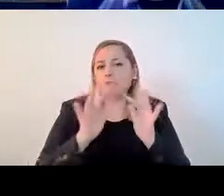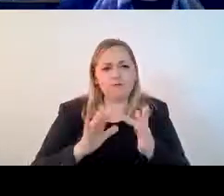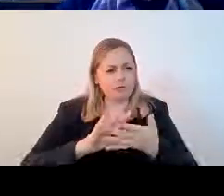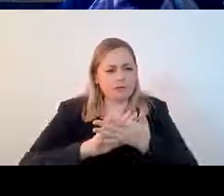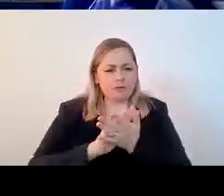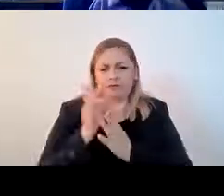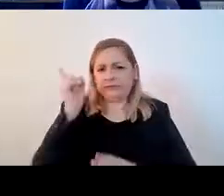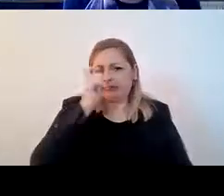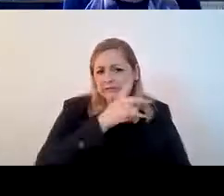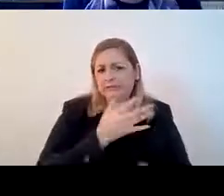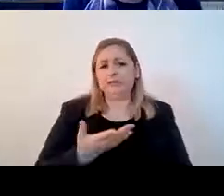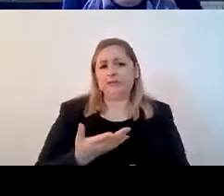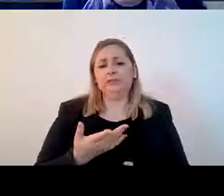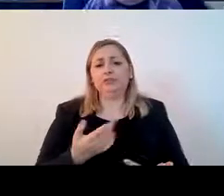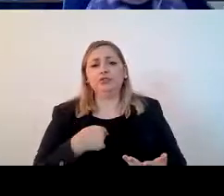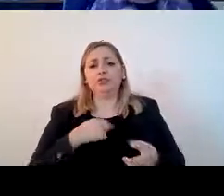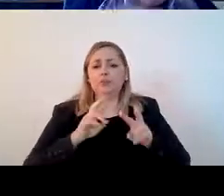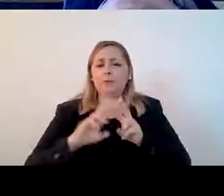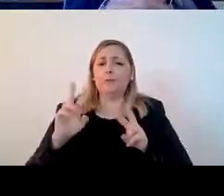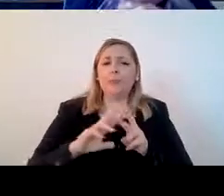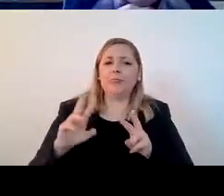complejo. Yo he hecho una